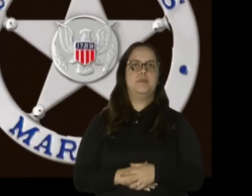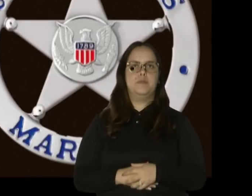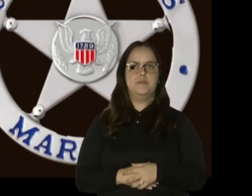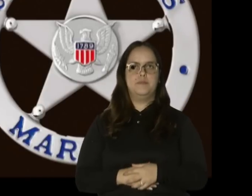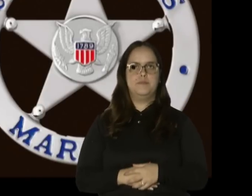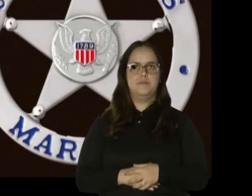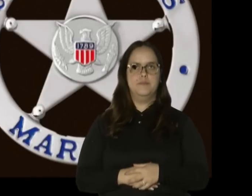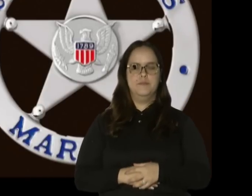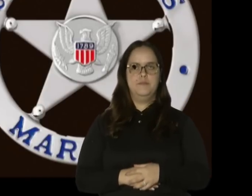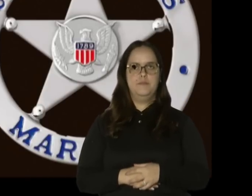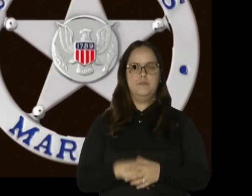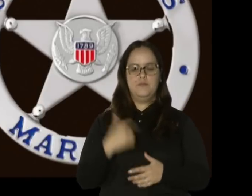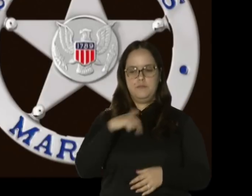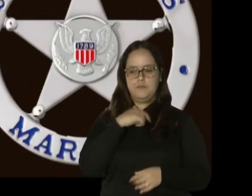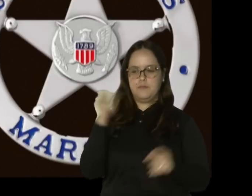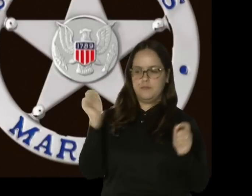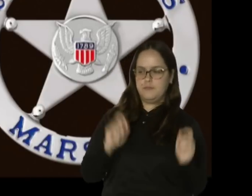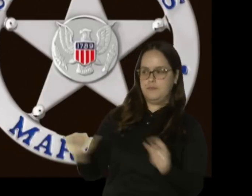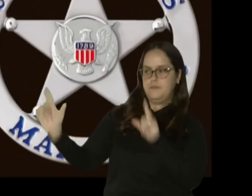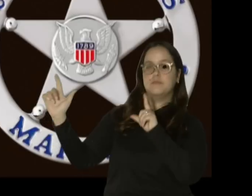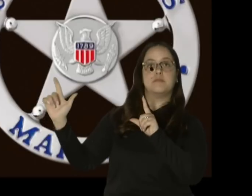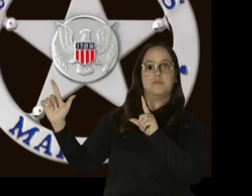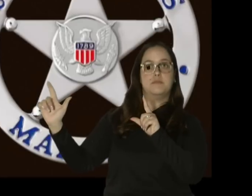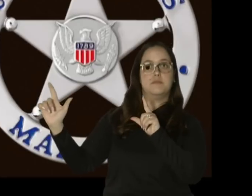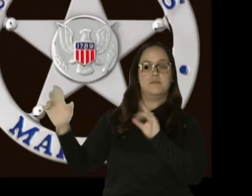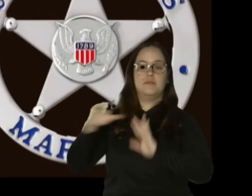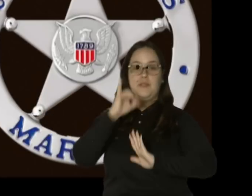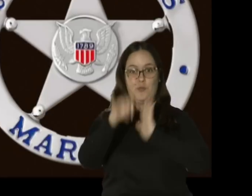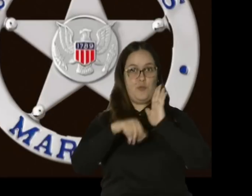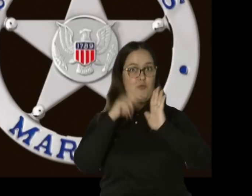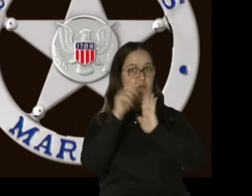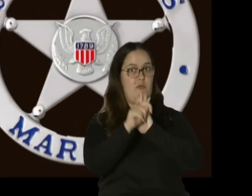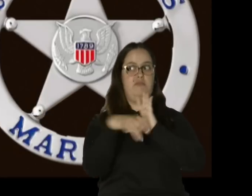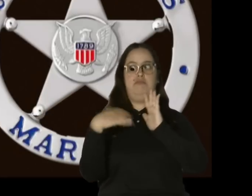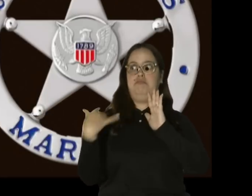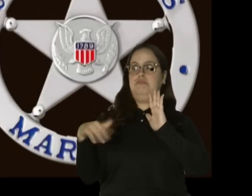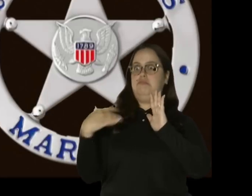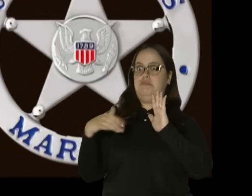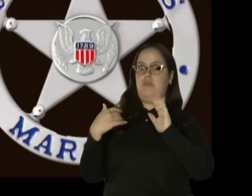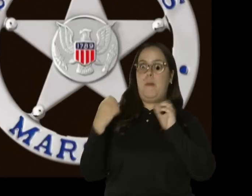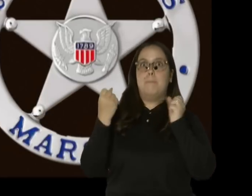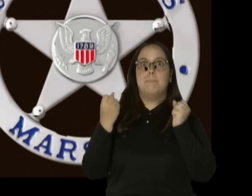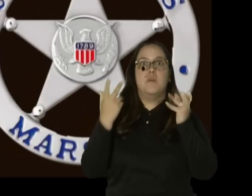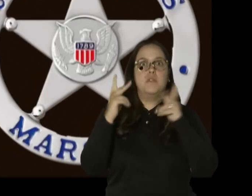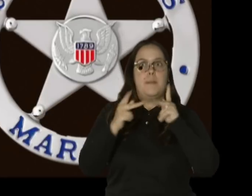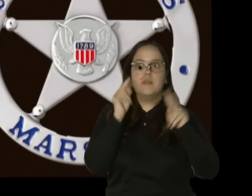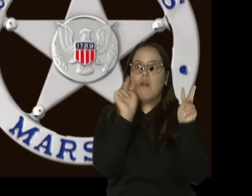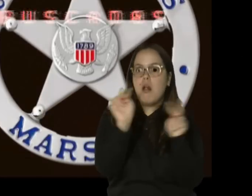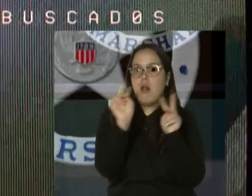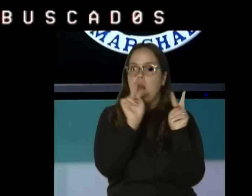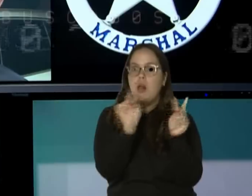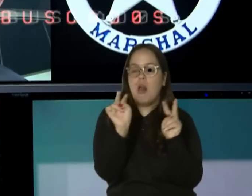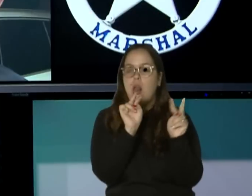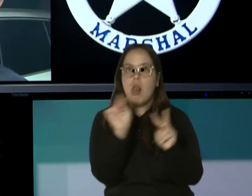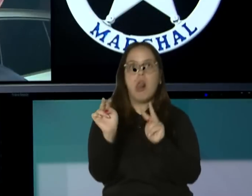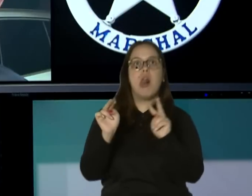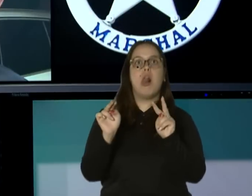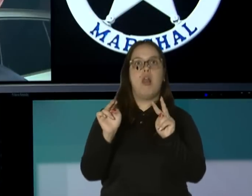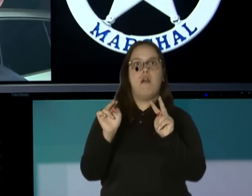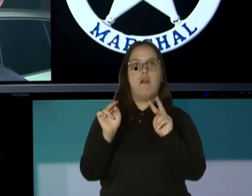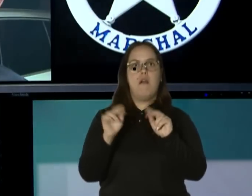de la cantidad de views en YouTube, fue bastante, y las reacciones de muchas personas.